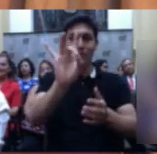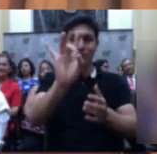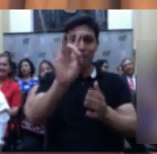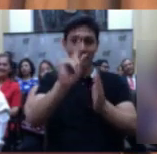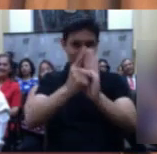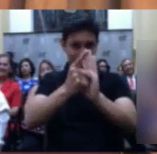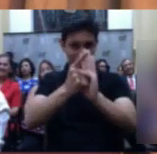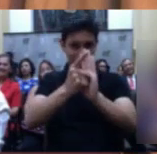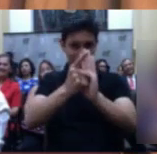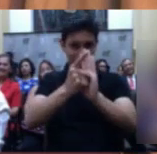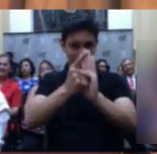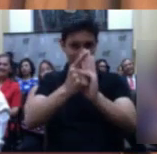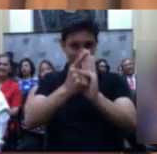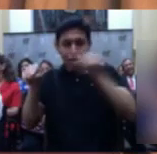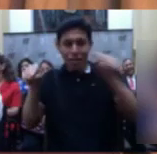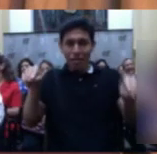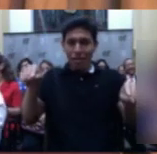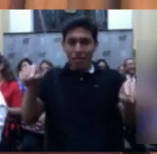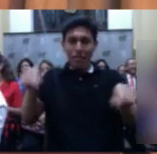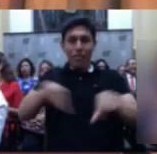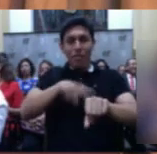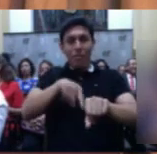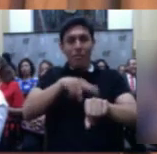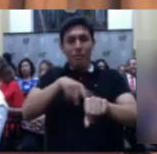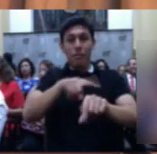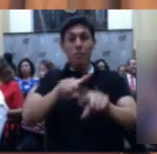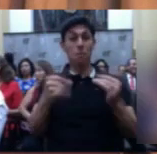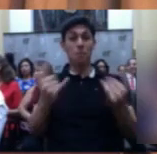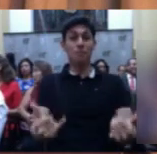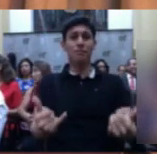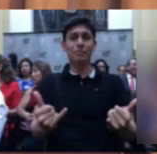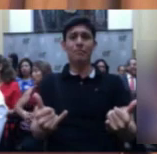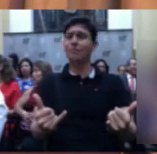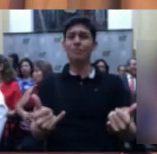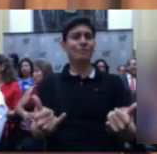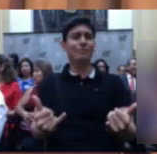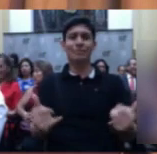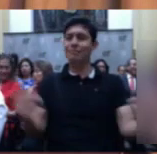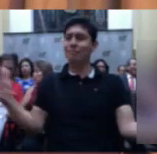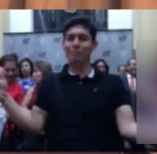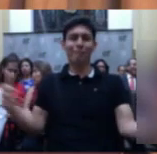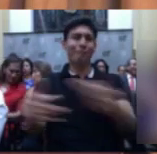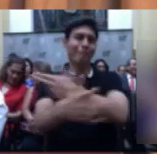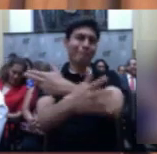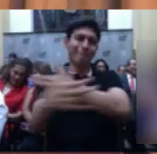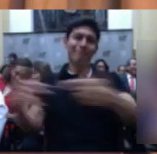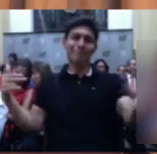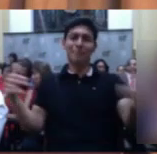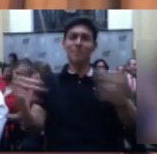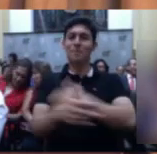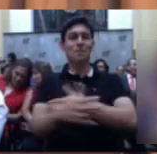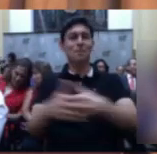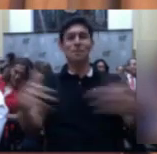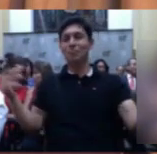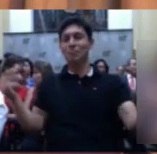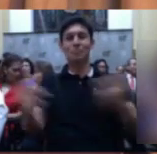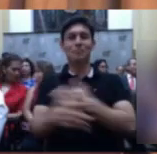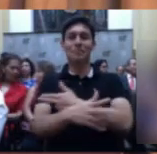ir de un lugar a otro en el malecón. Ahora el recorrido toma menos de 2 minutos.